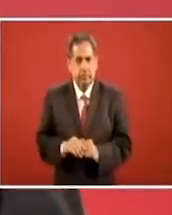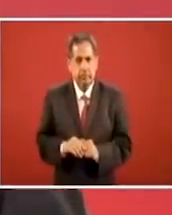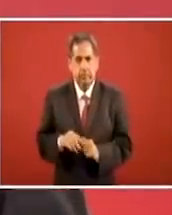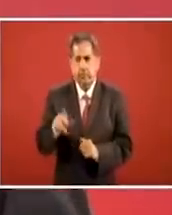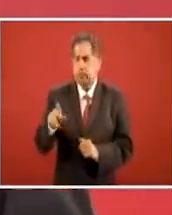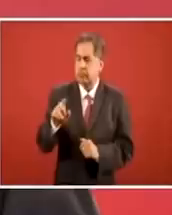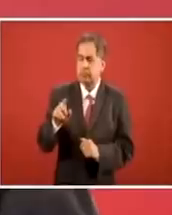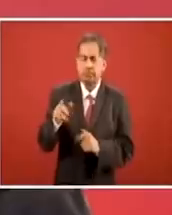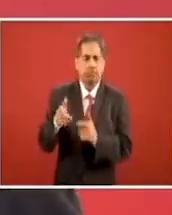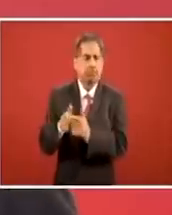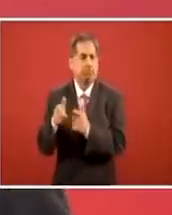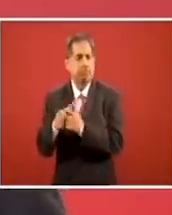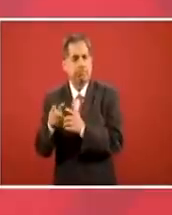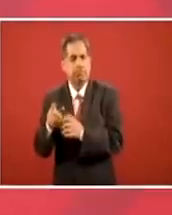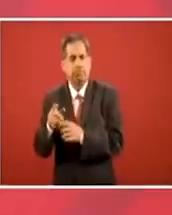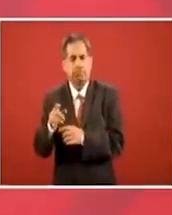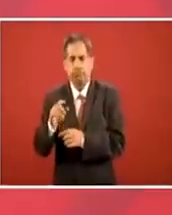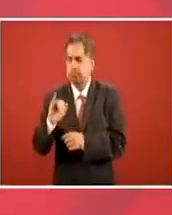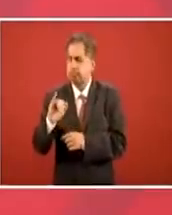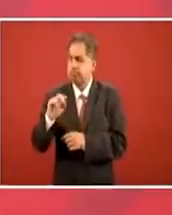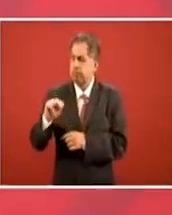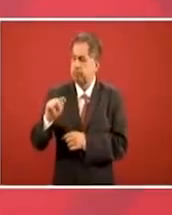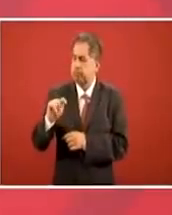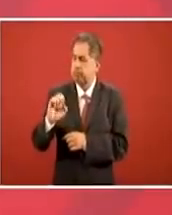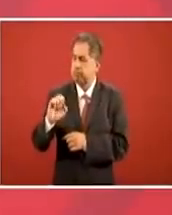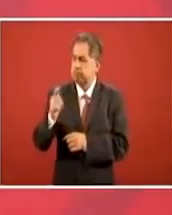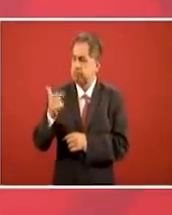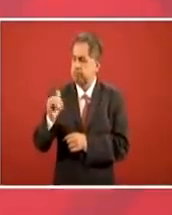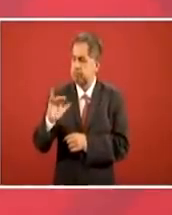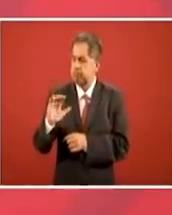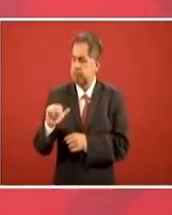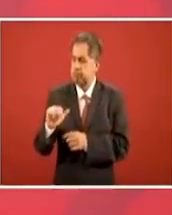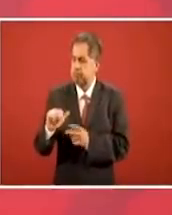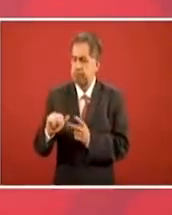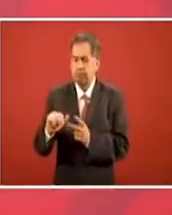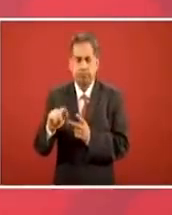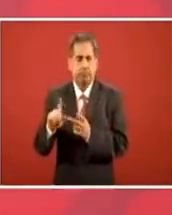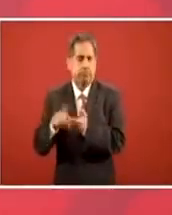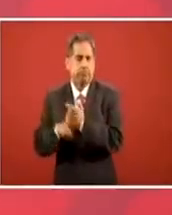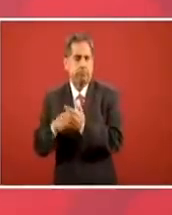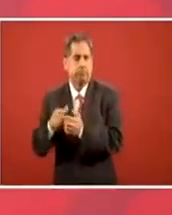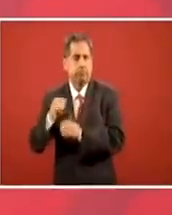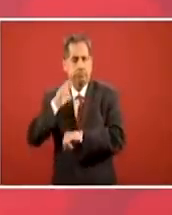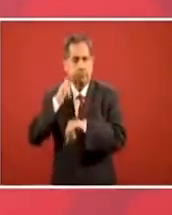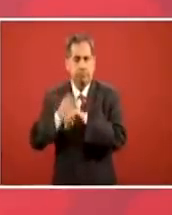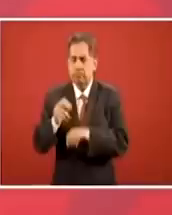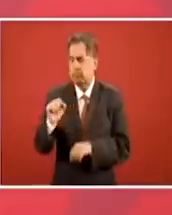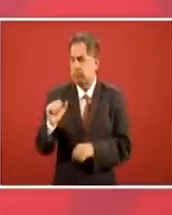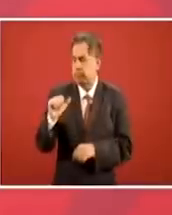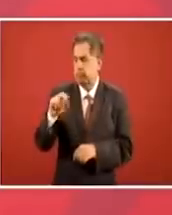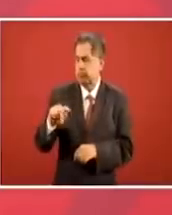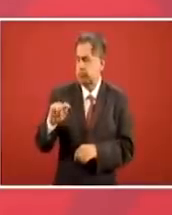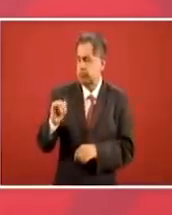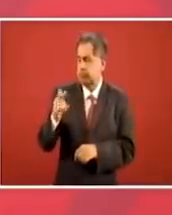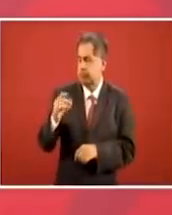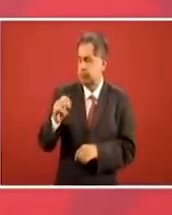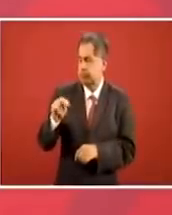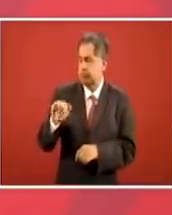inteligencia financiera, a Santiago Nieto, eso es lo que se va a informar